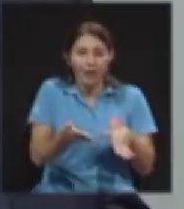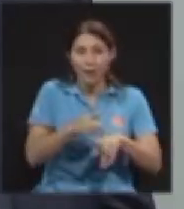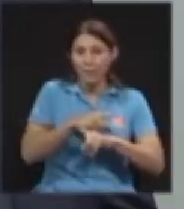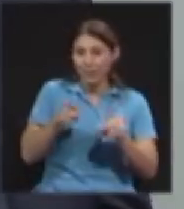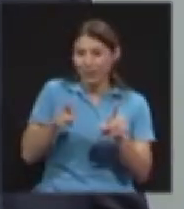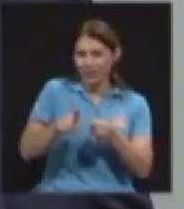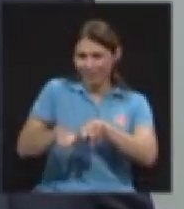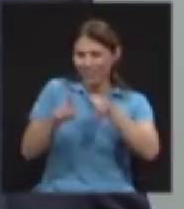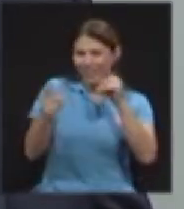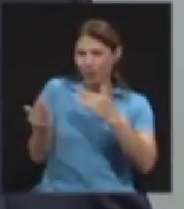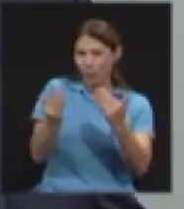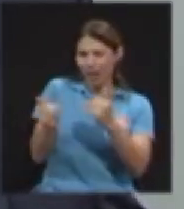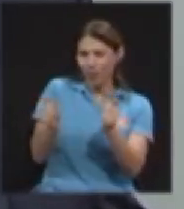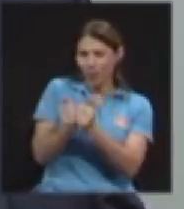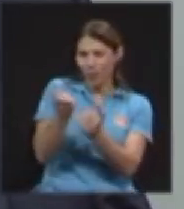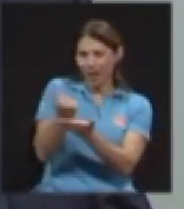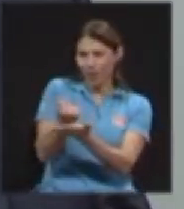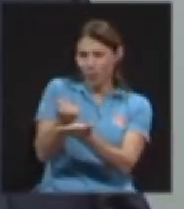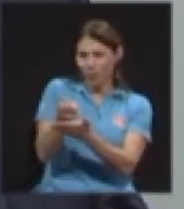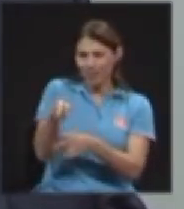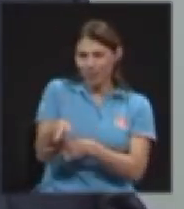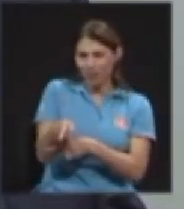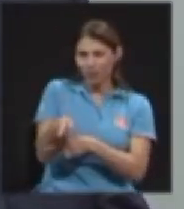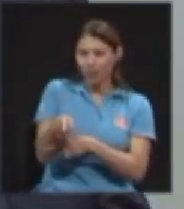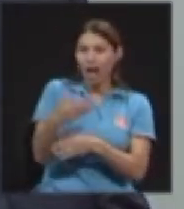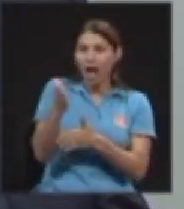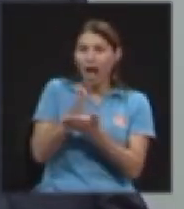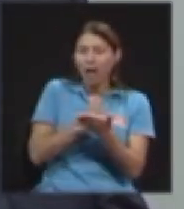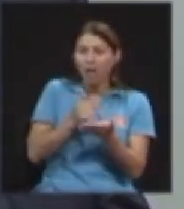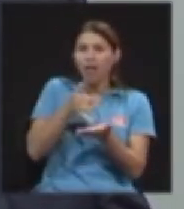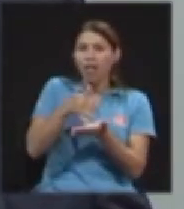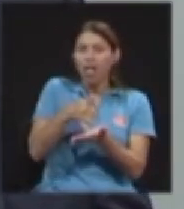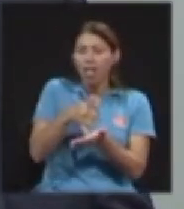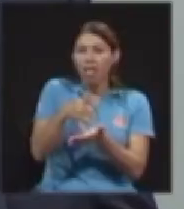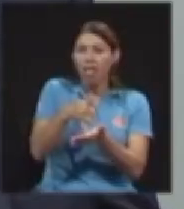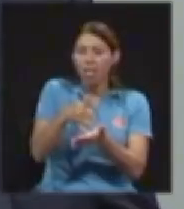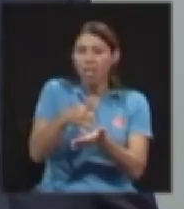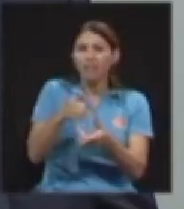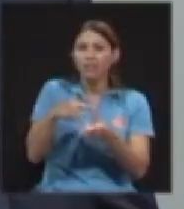conceptos económicos lo va matando uno de a poquito, lo cual es más cruel.